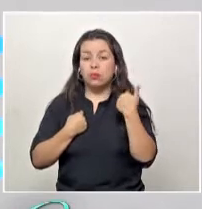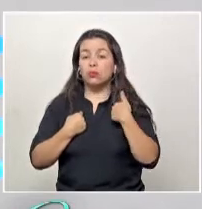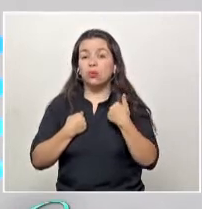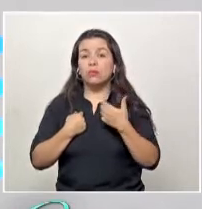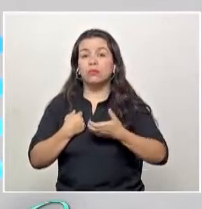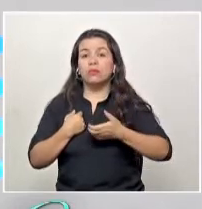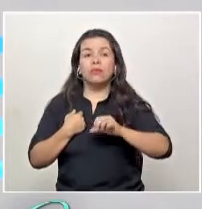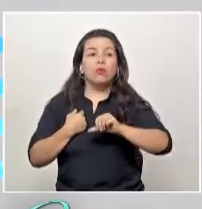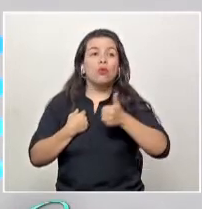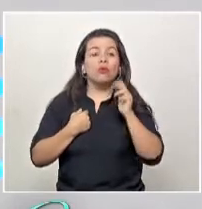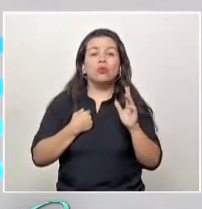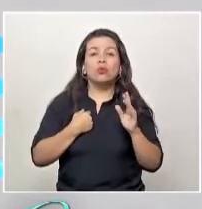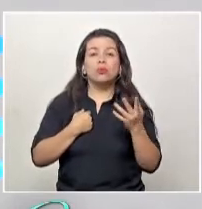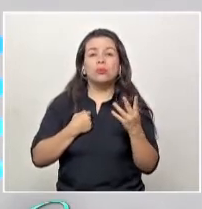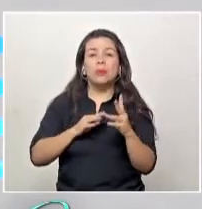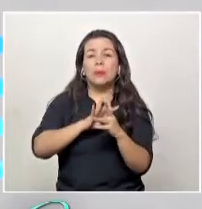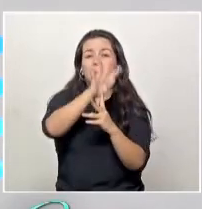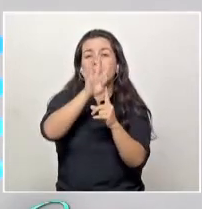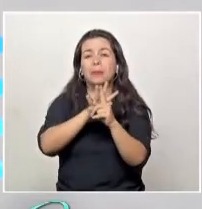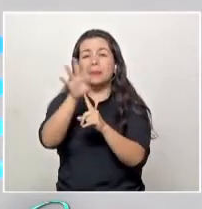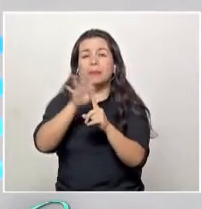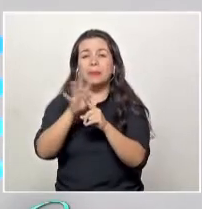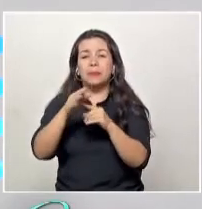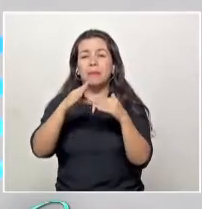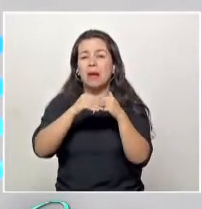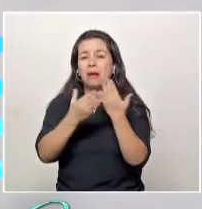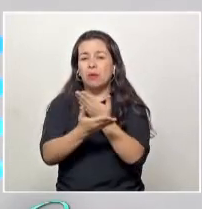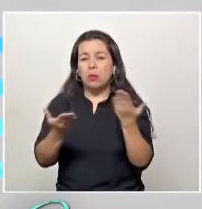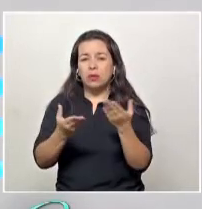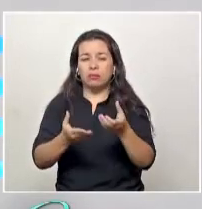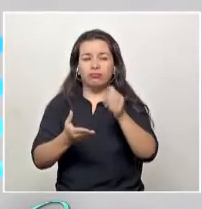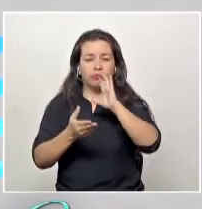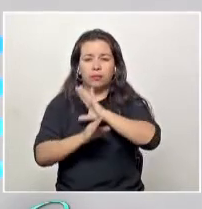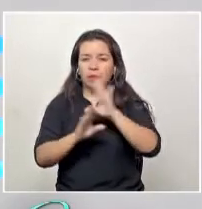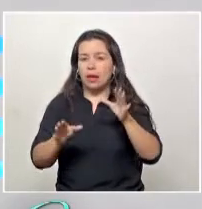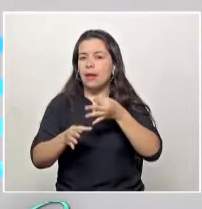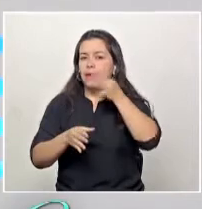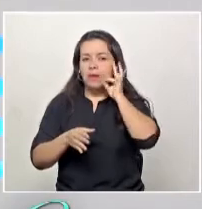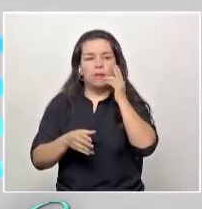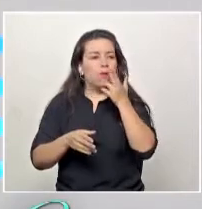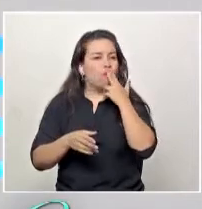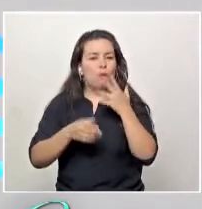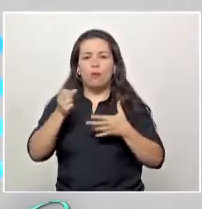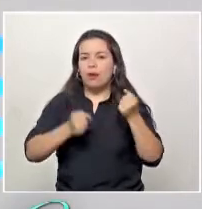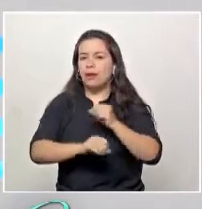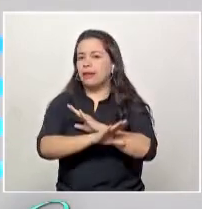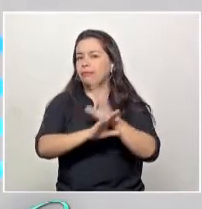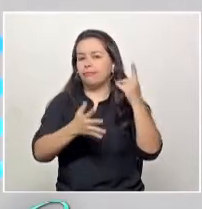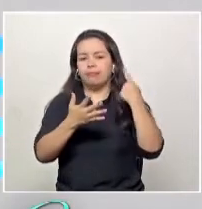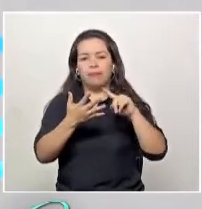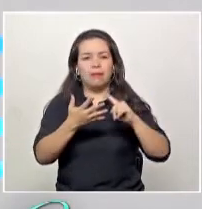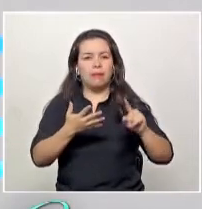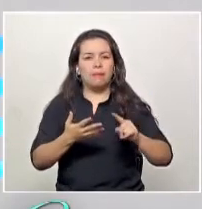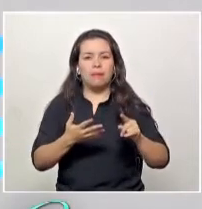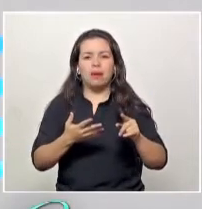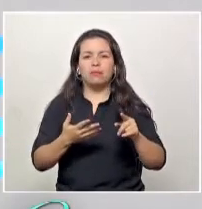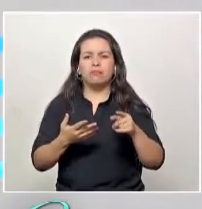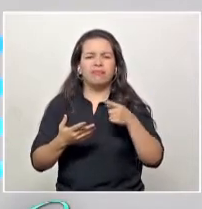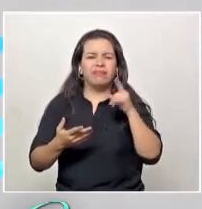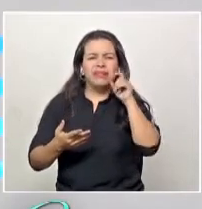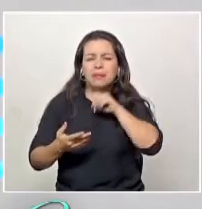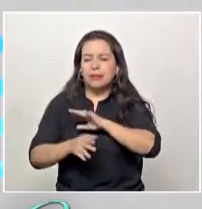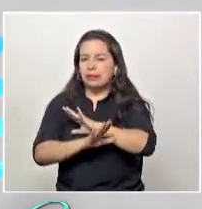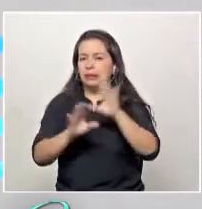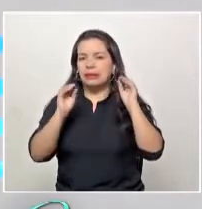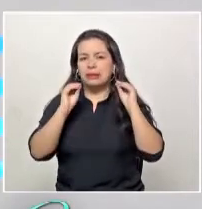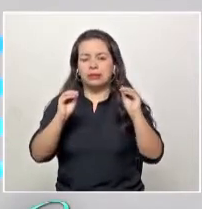comer derivados de trigo, evito al máximo la leche, no tomo tinto, no fumo y mínimo alcohol. ¿Usted qué me puede recomendar?